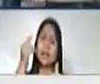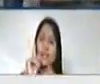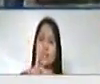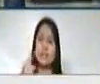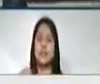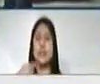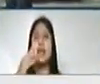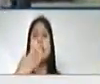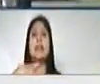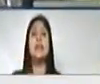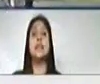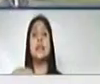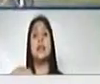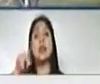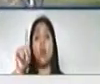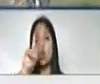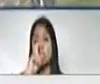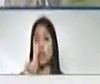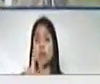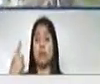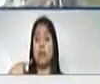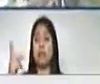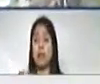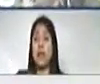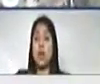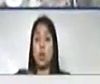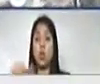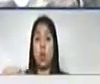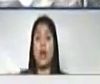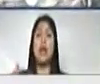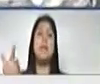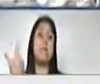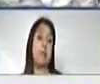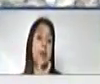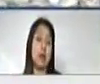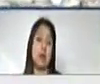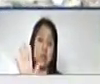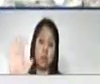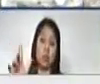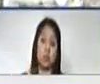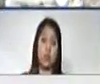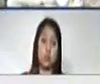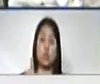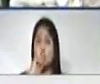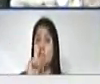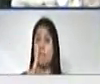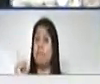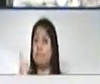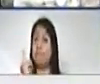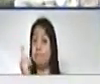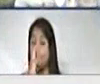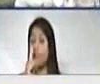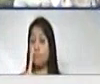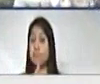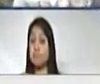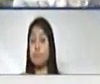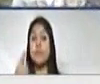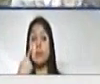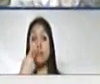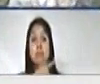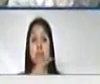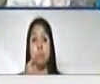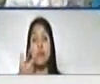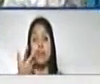sus amigos. Usted no sabe si todos están cuidando y una sola persona que vaya infectada puede esparcir el virus en el resto de sus seres queridos